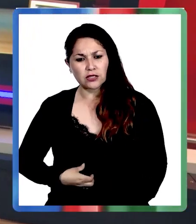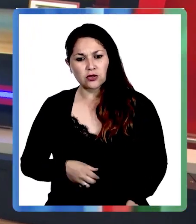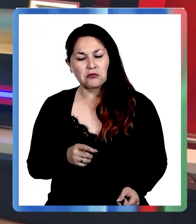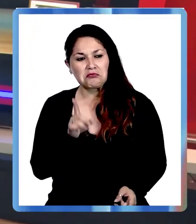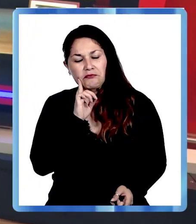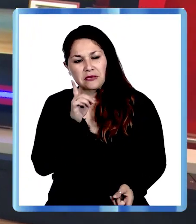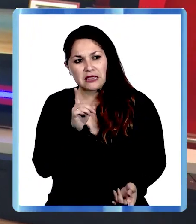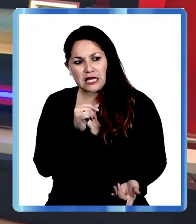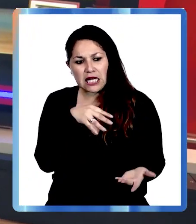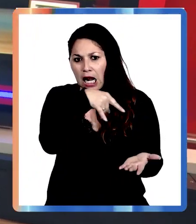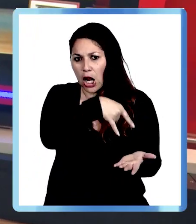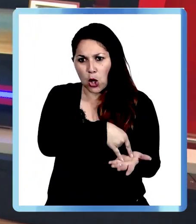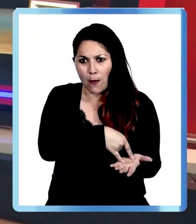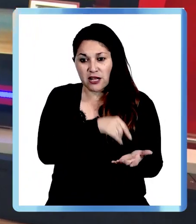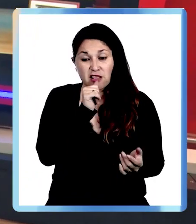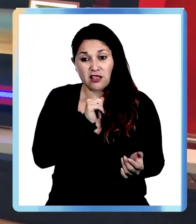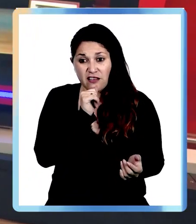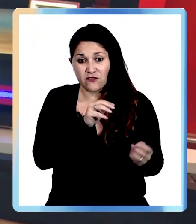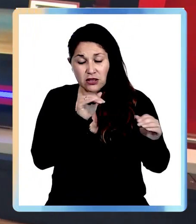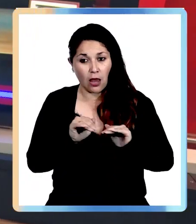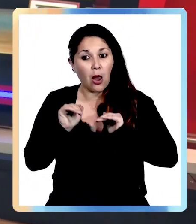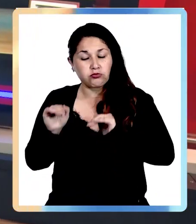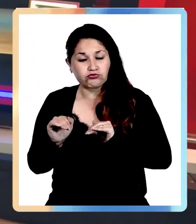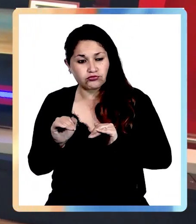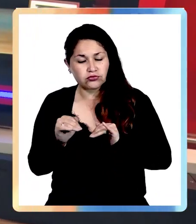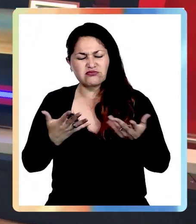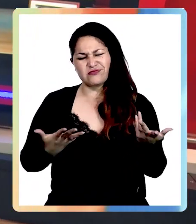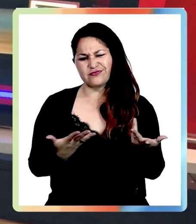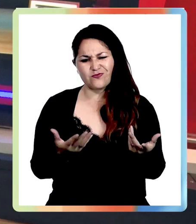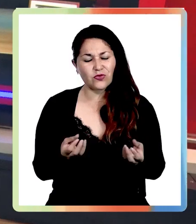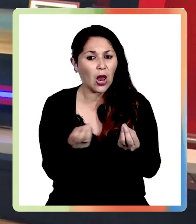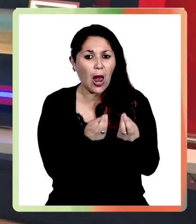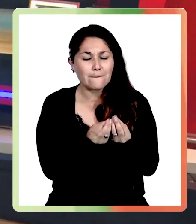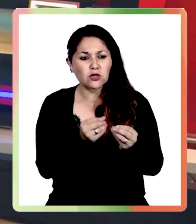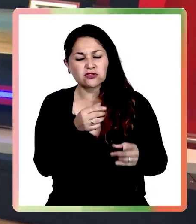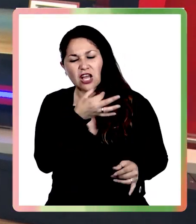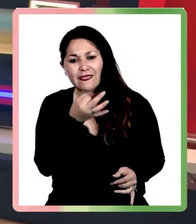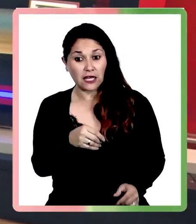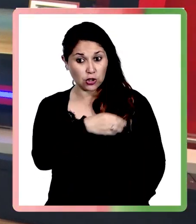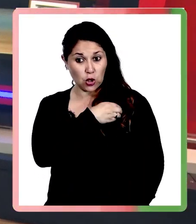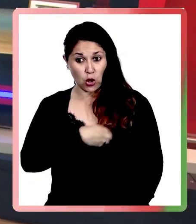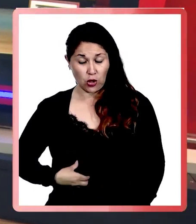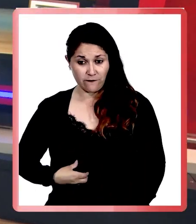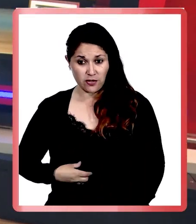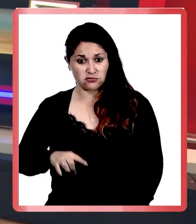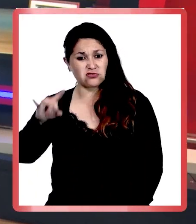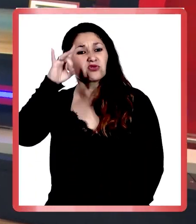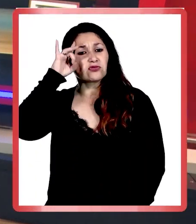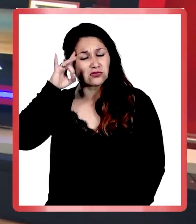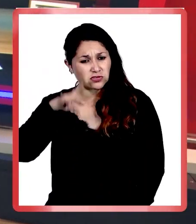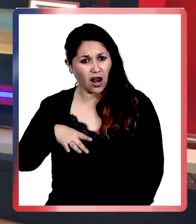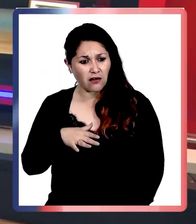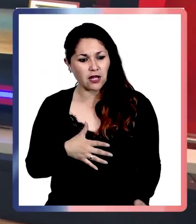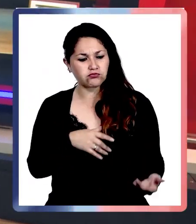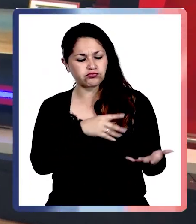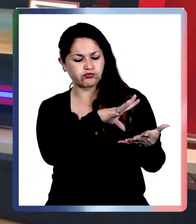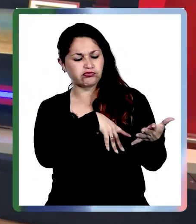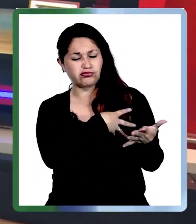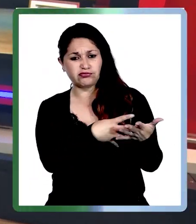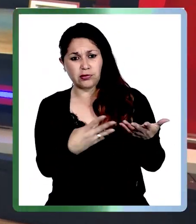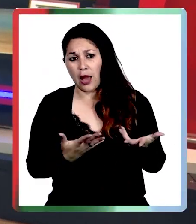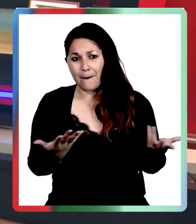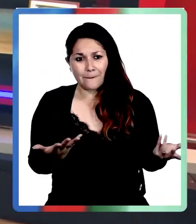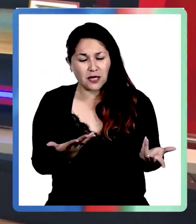en el cual no tiene mayoría, y se genera aquí una especie de gallito, porque muchos dirán, pero es que el gobierno maneja en gran medida la agenda